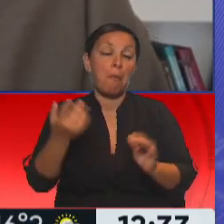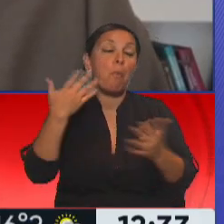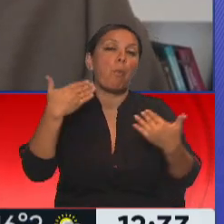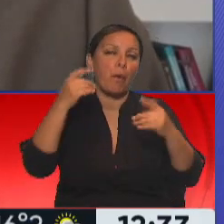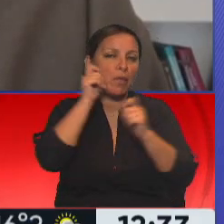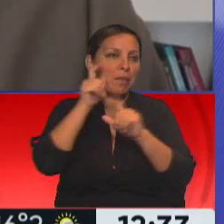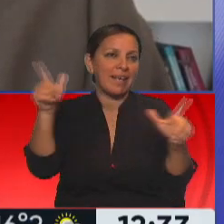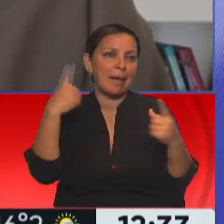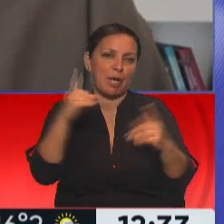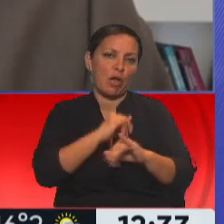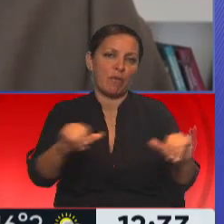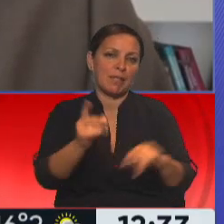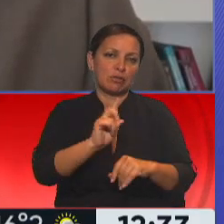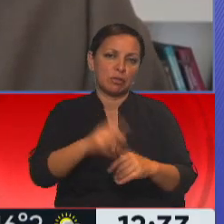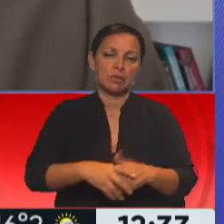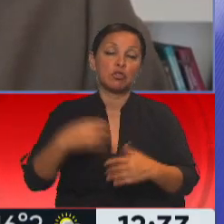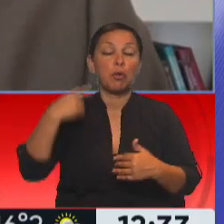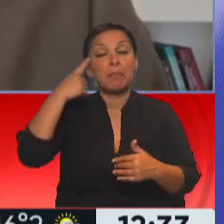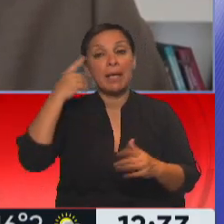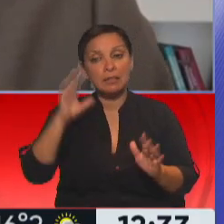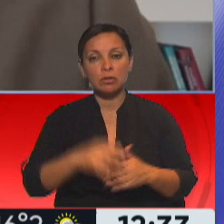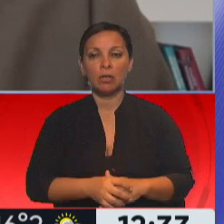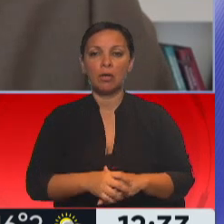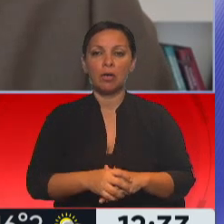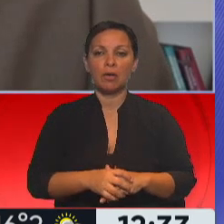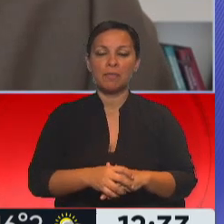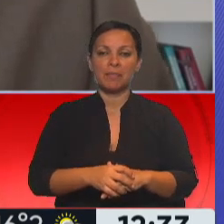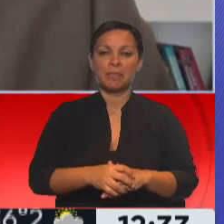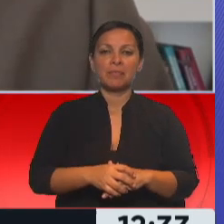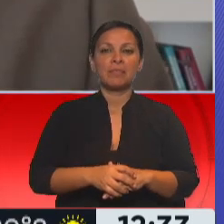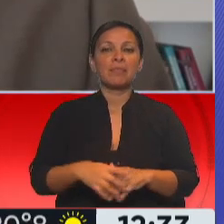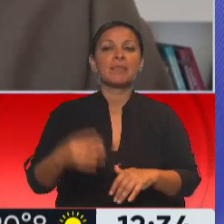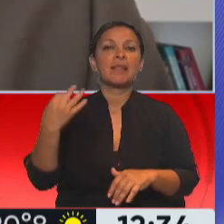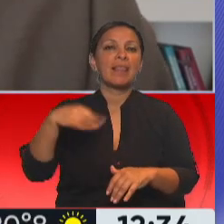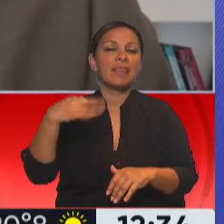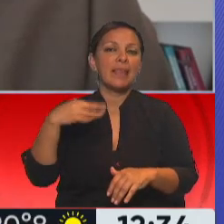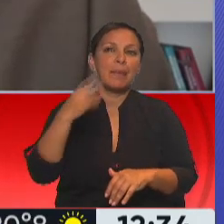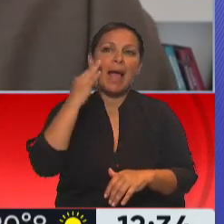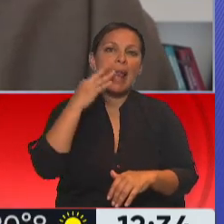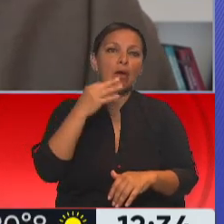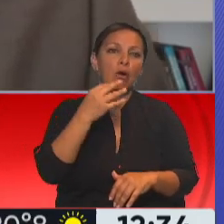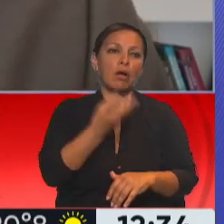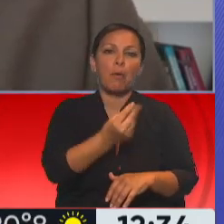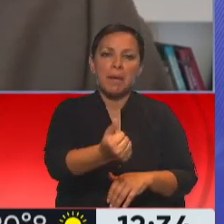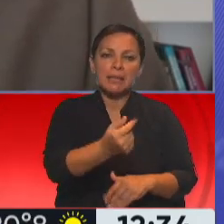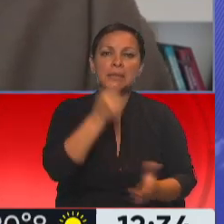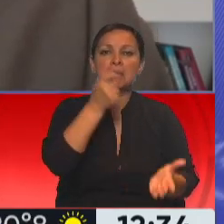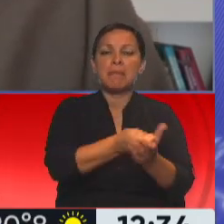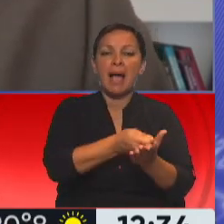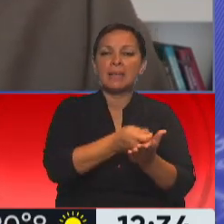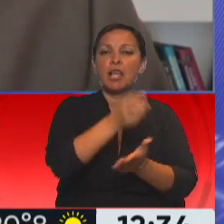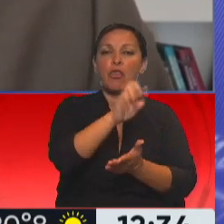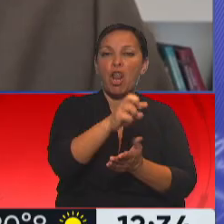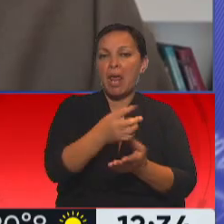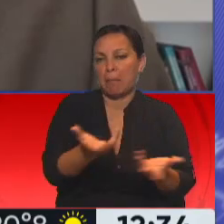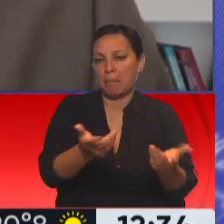no sería información. ¿Y por dónde? Se me ocurre que debe ser algo que puedas pagar en dólares con tu celular, como hoy